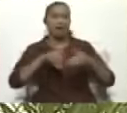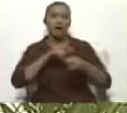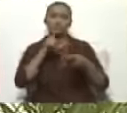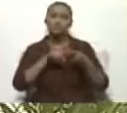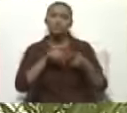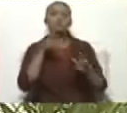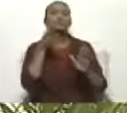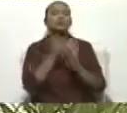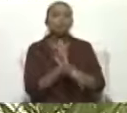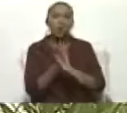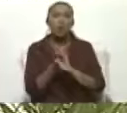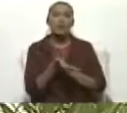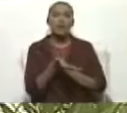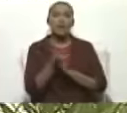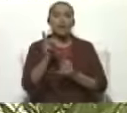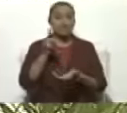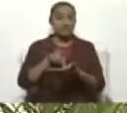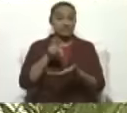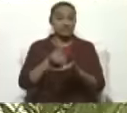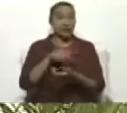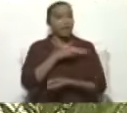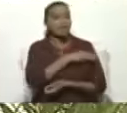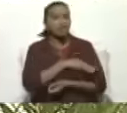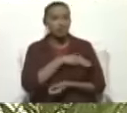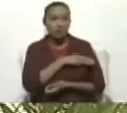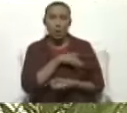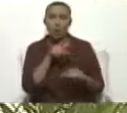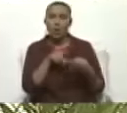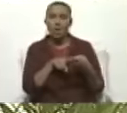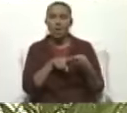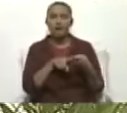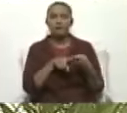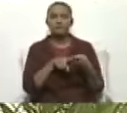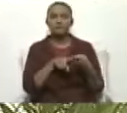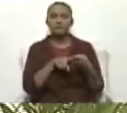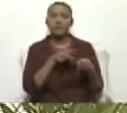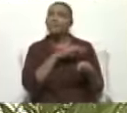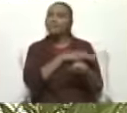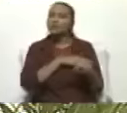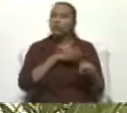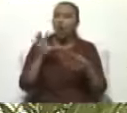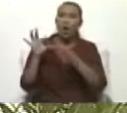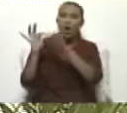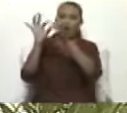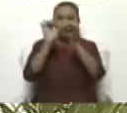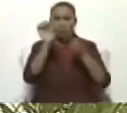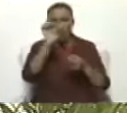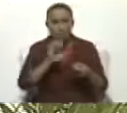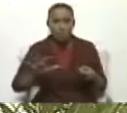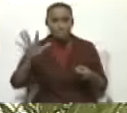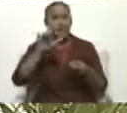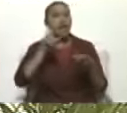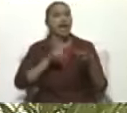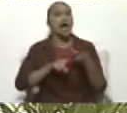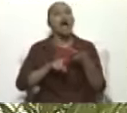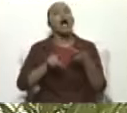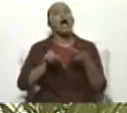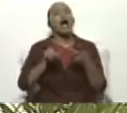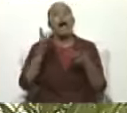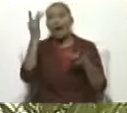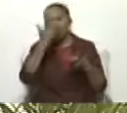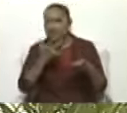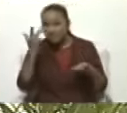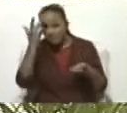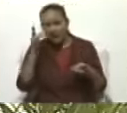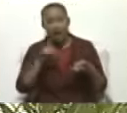misiones de del Centro Carter, la misión de la Unión Europea, organizaciones africanas, la CELAC, entre